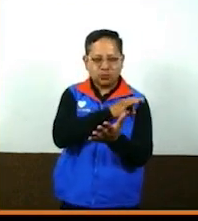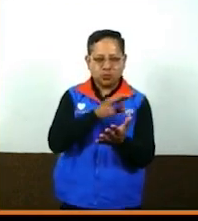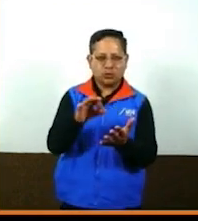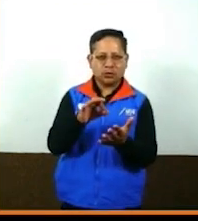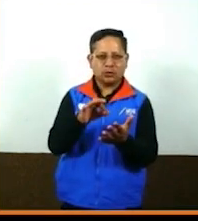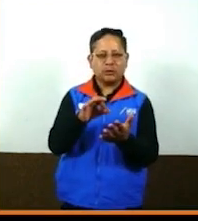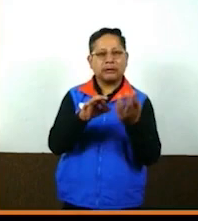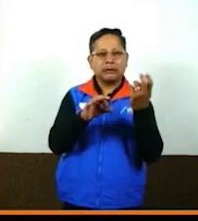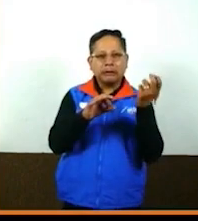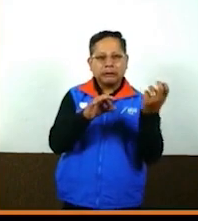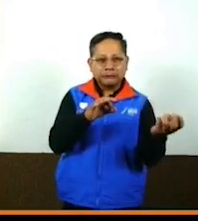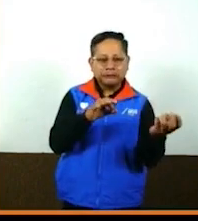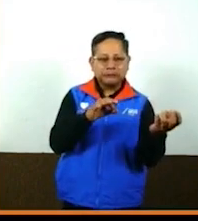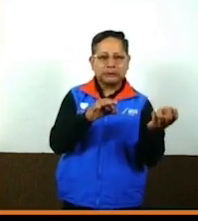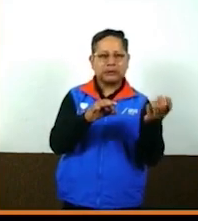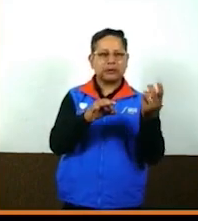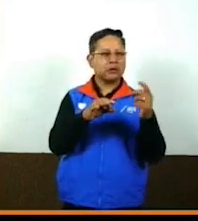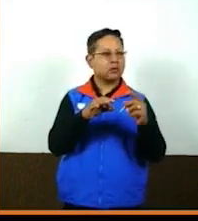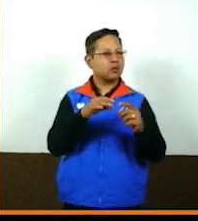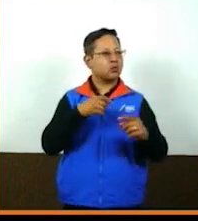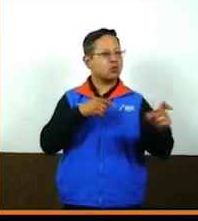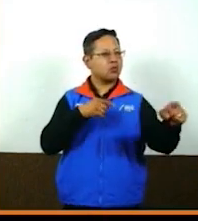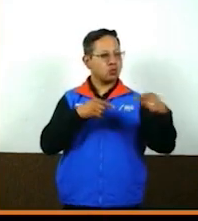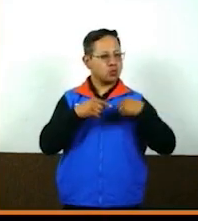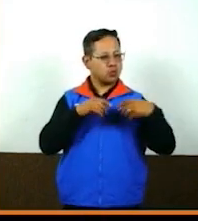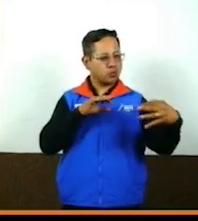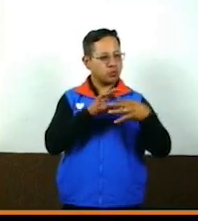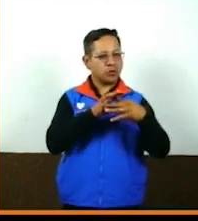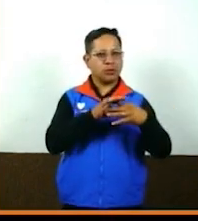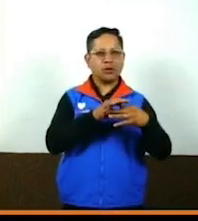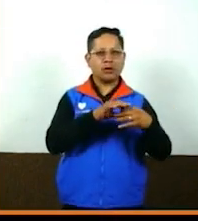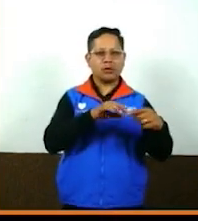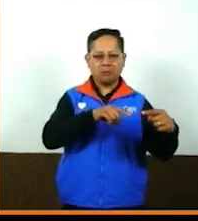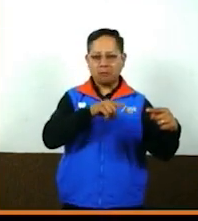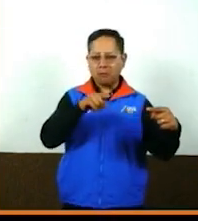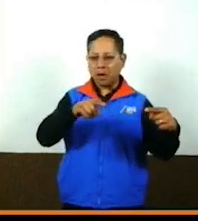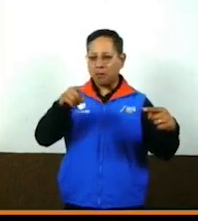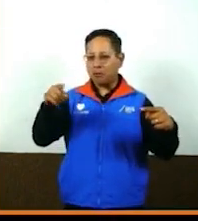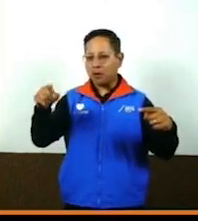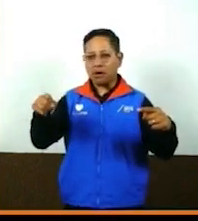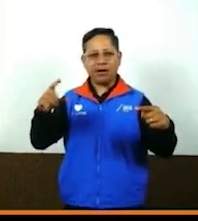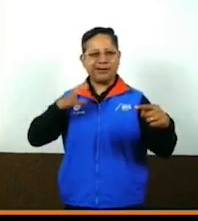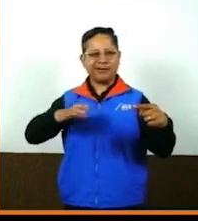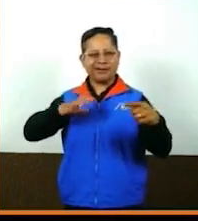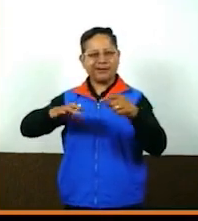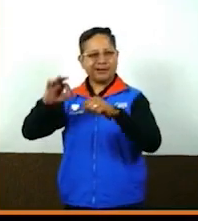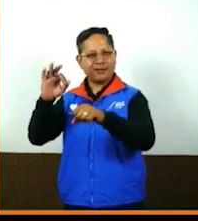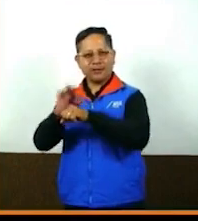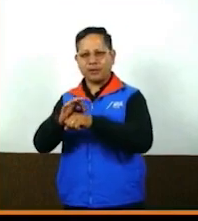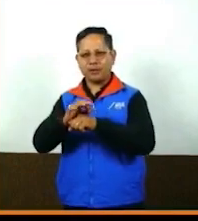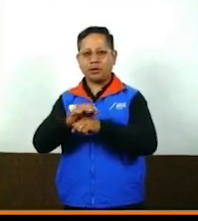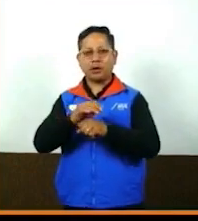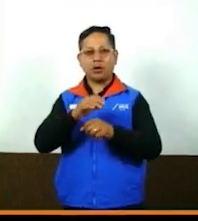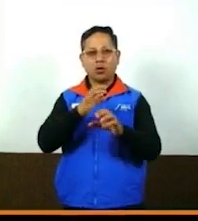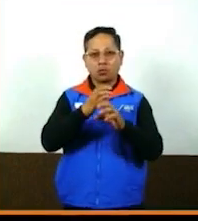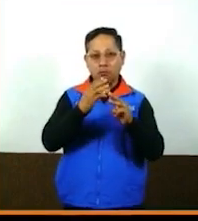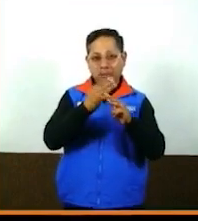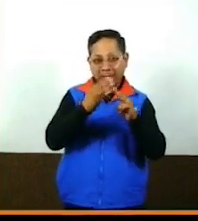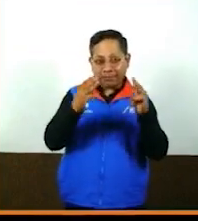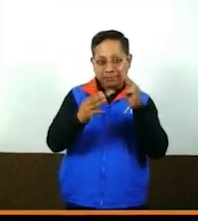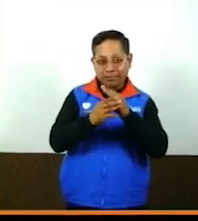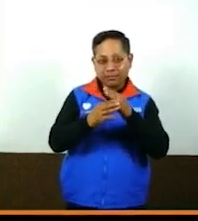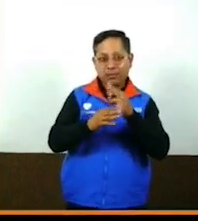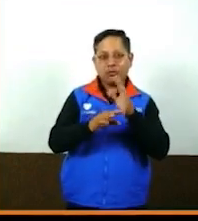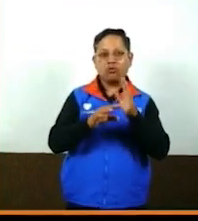lo que nosotros buscamos, que al final lo va a obtener un cliente, que sepa el cliente de dónde estamos sacando los materiales,